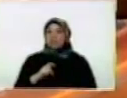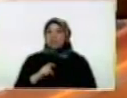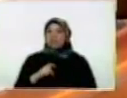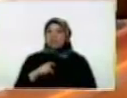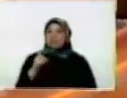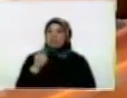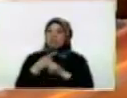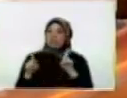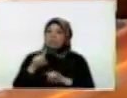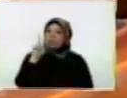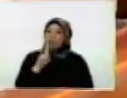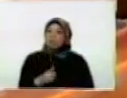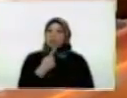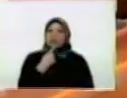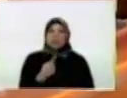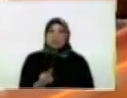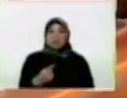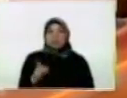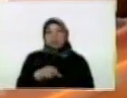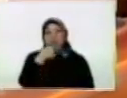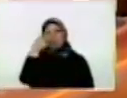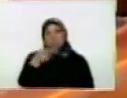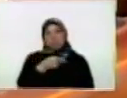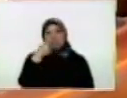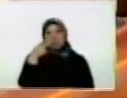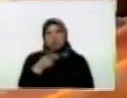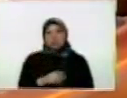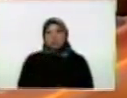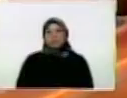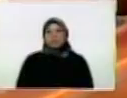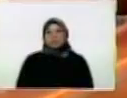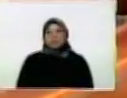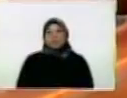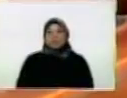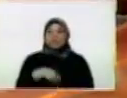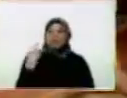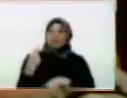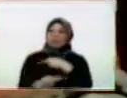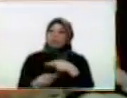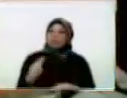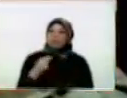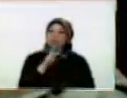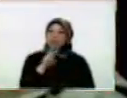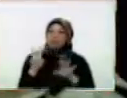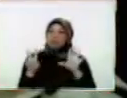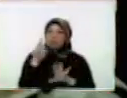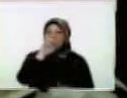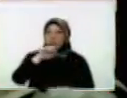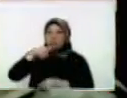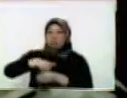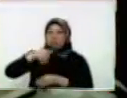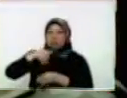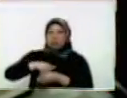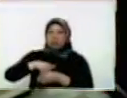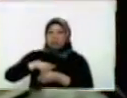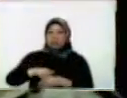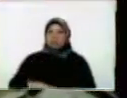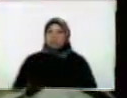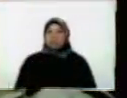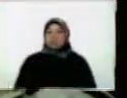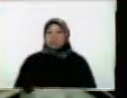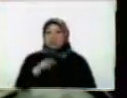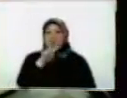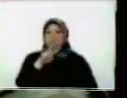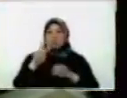Pero podemos decir también en lo político que hemos realizado 25 elecciones y hemos ganado